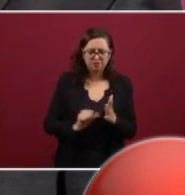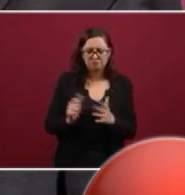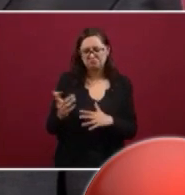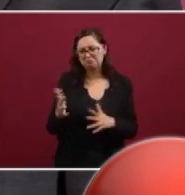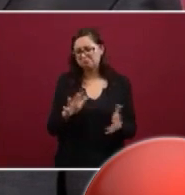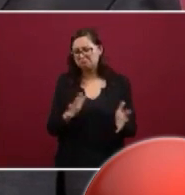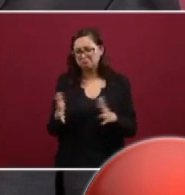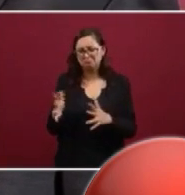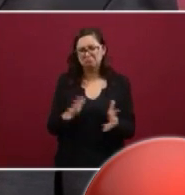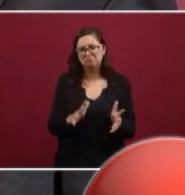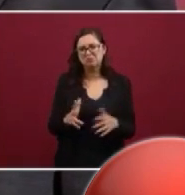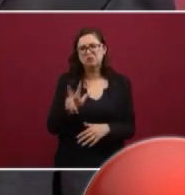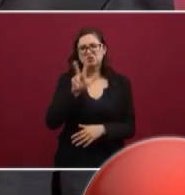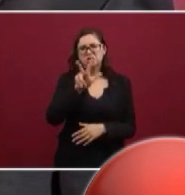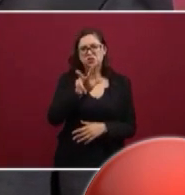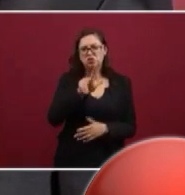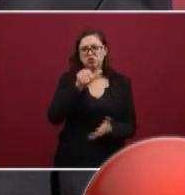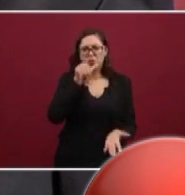torno a 18,000